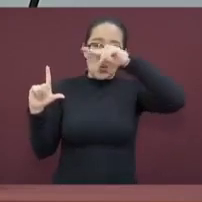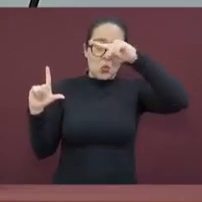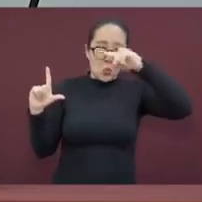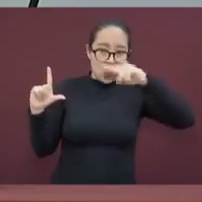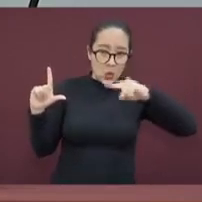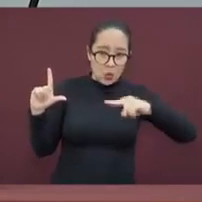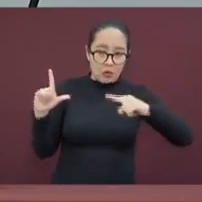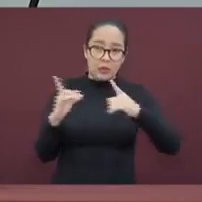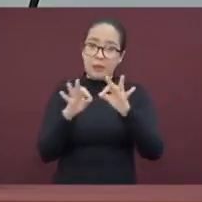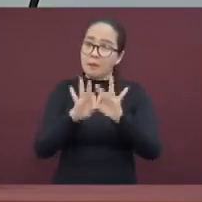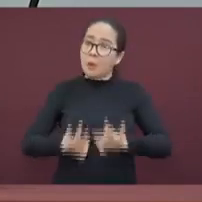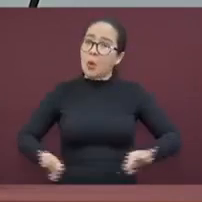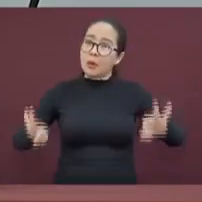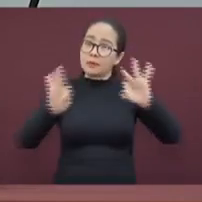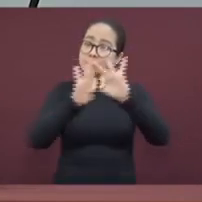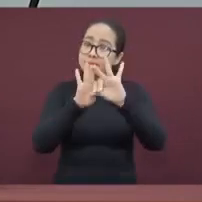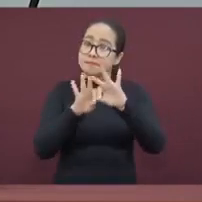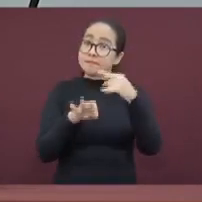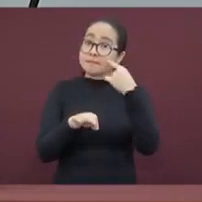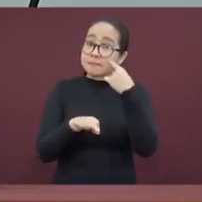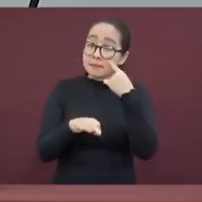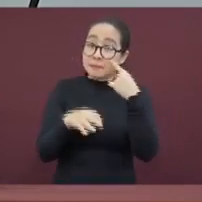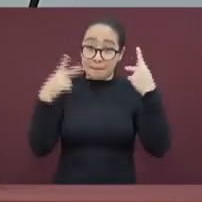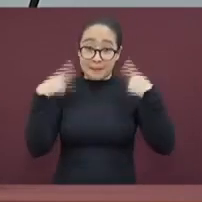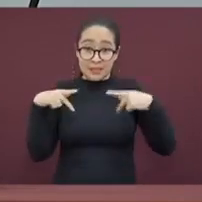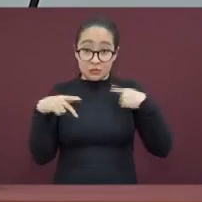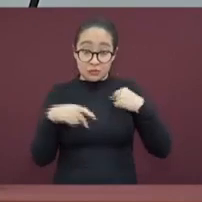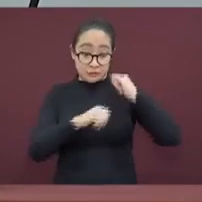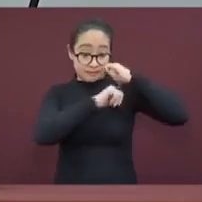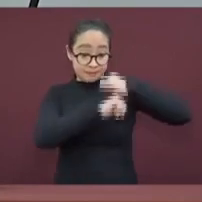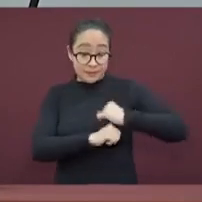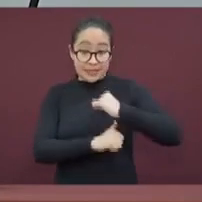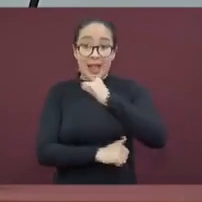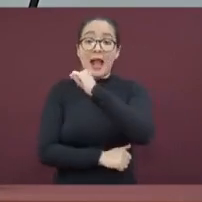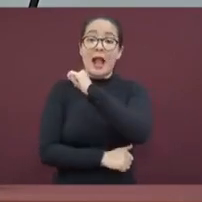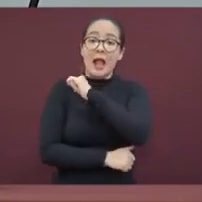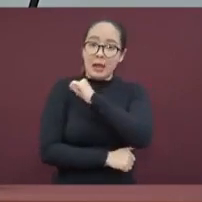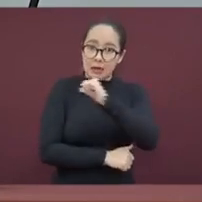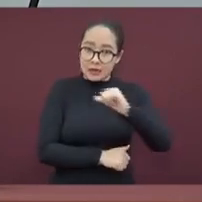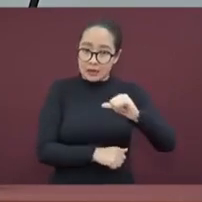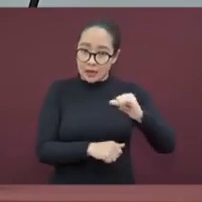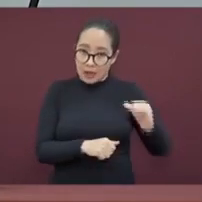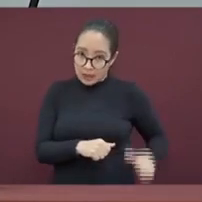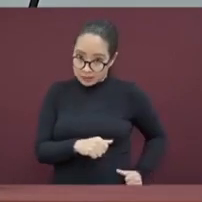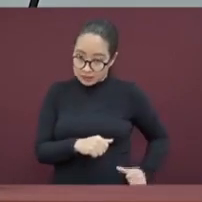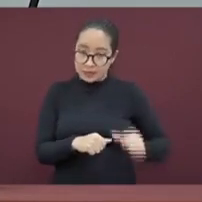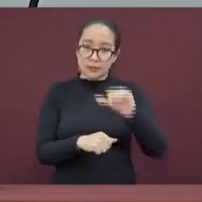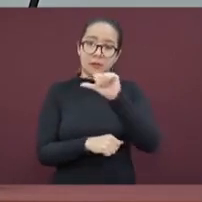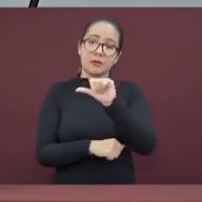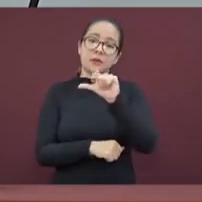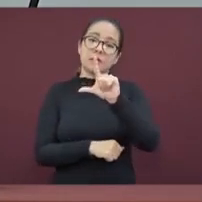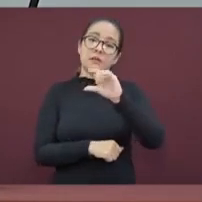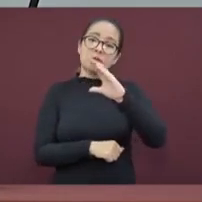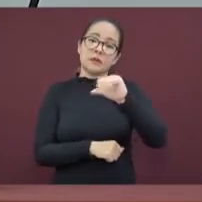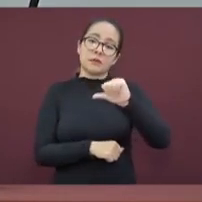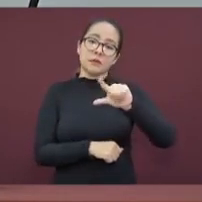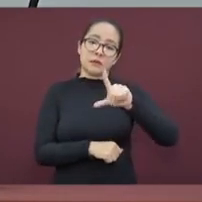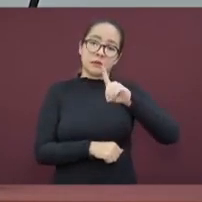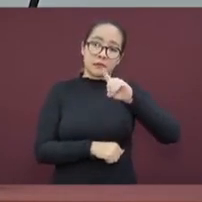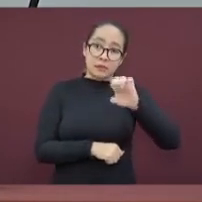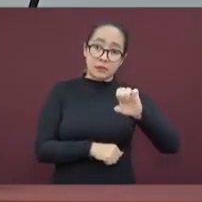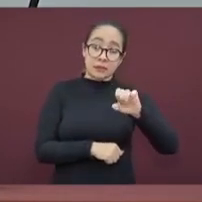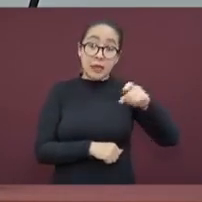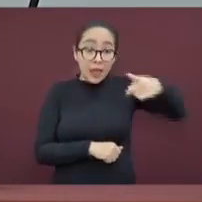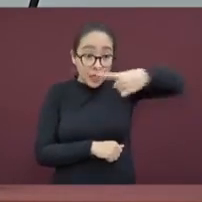sentido que los alcaldes también ayuden a inhibir la venta del